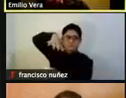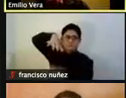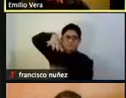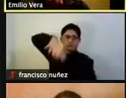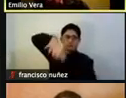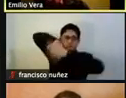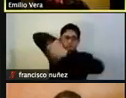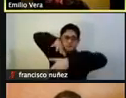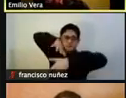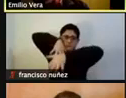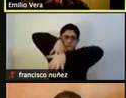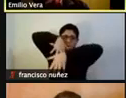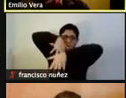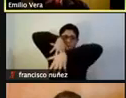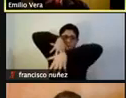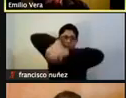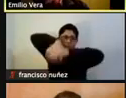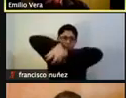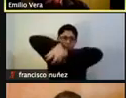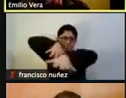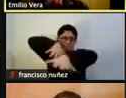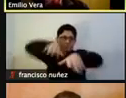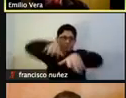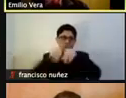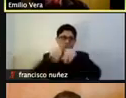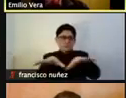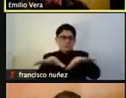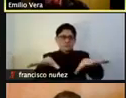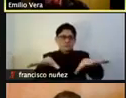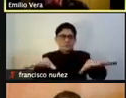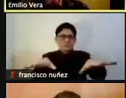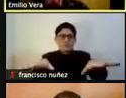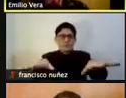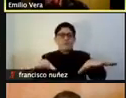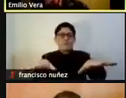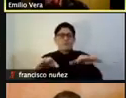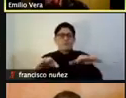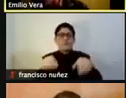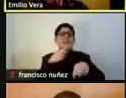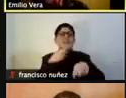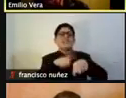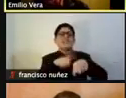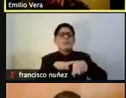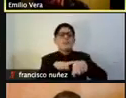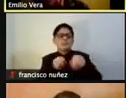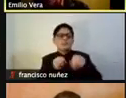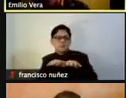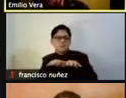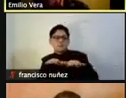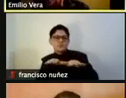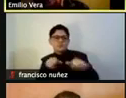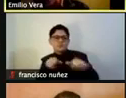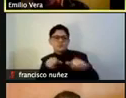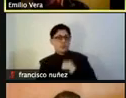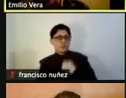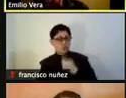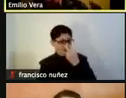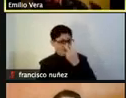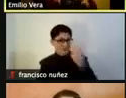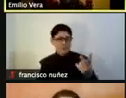tiempos de llegada aquí de las diferentes fases sísmicas que uno ve en estos registros.